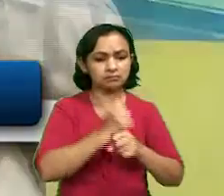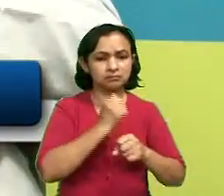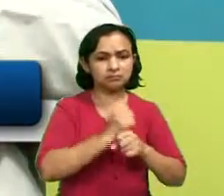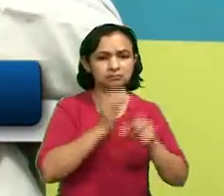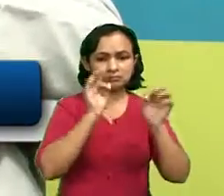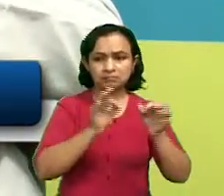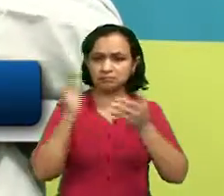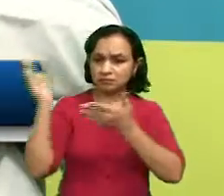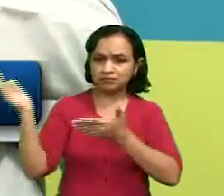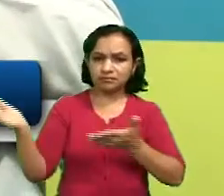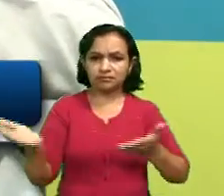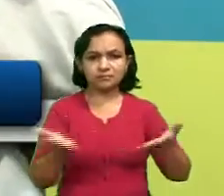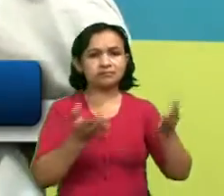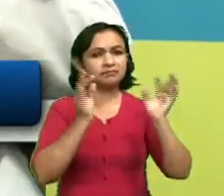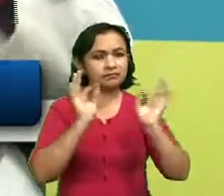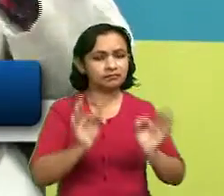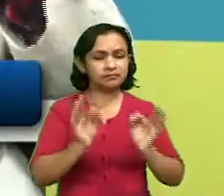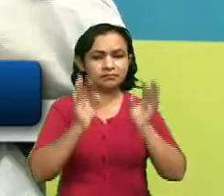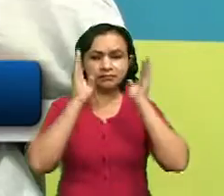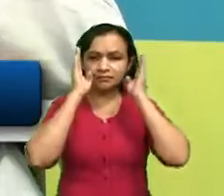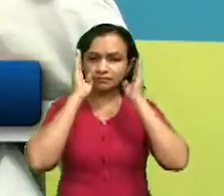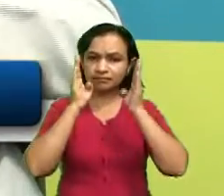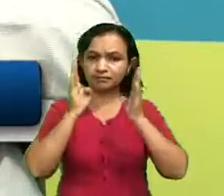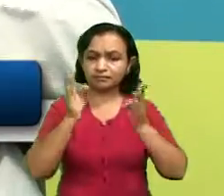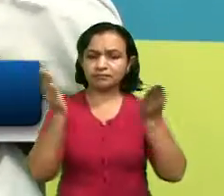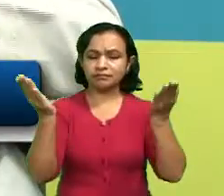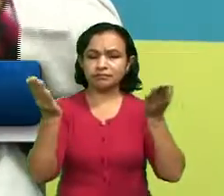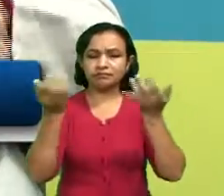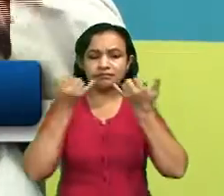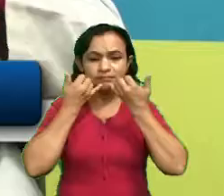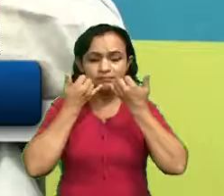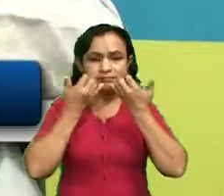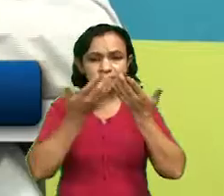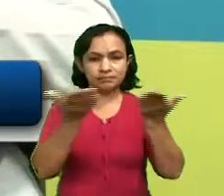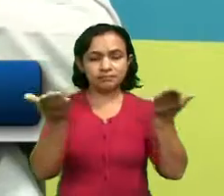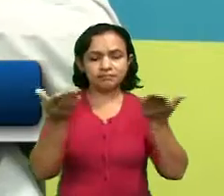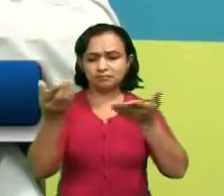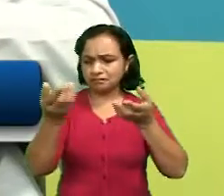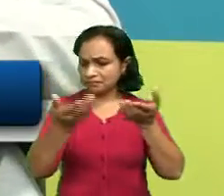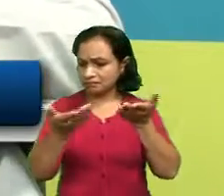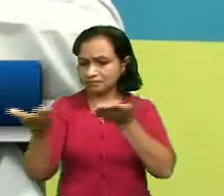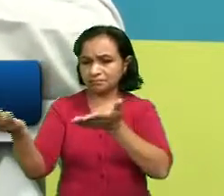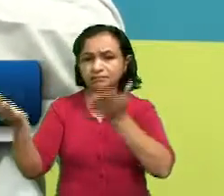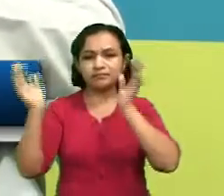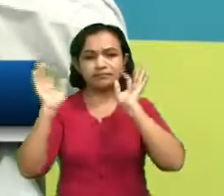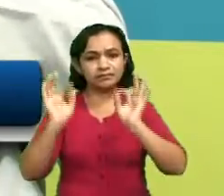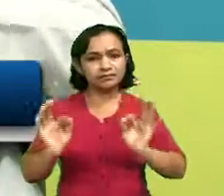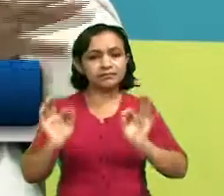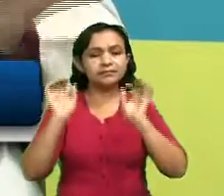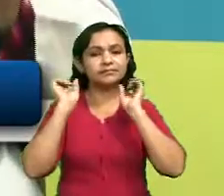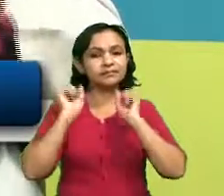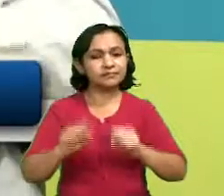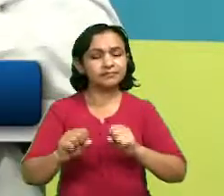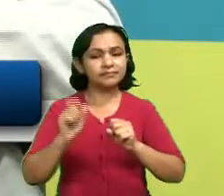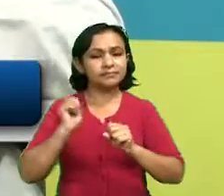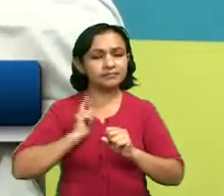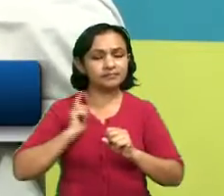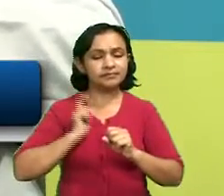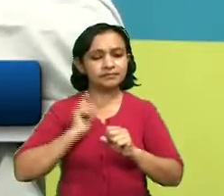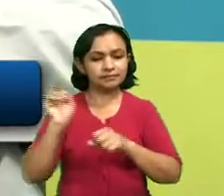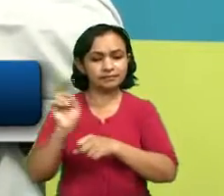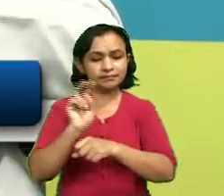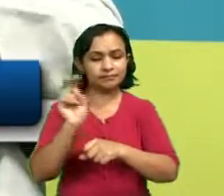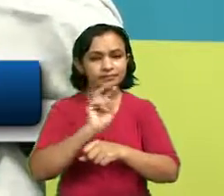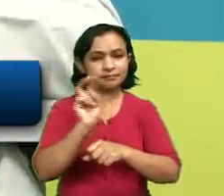y ellos los reciben bien, están atentos, pues la información que nosotros les solicitamos, ellos la brindan para poder pues cumplir con la